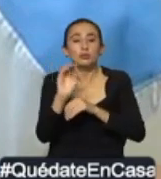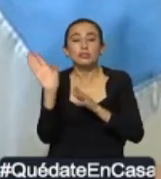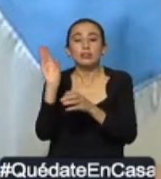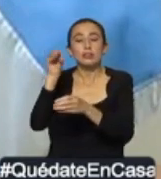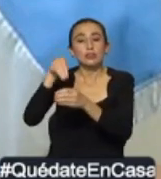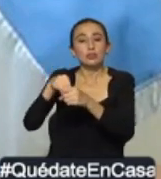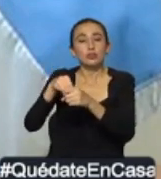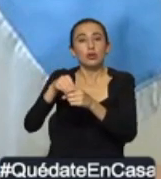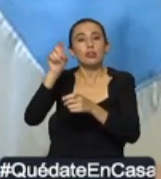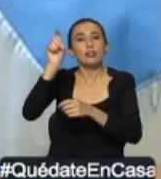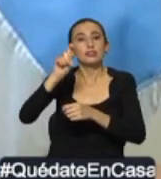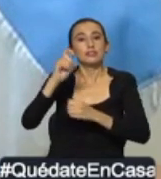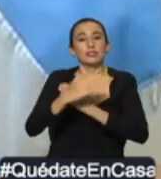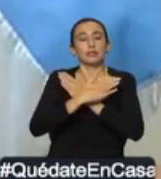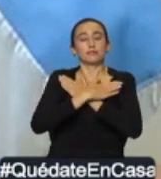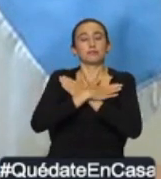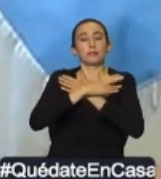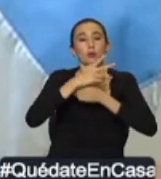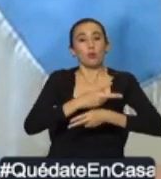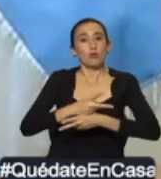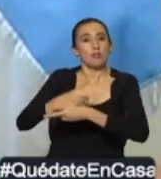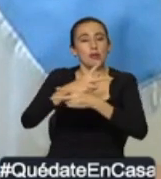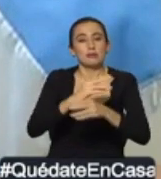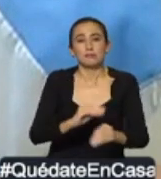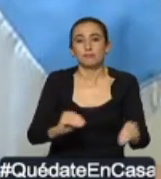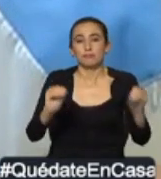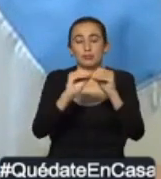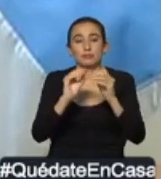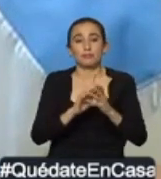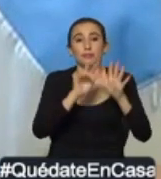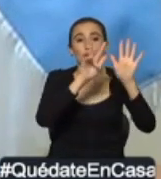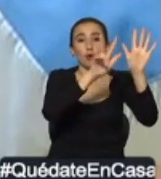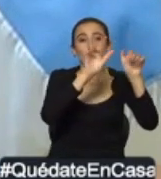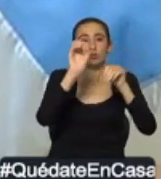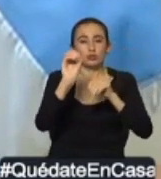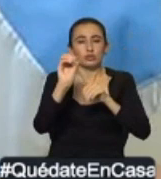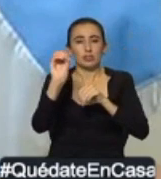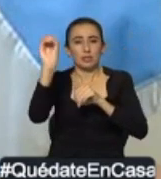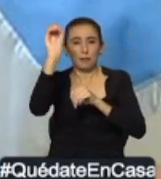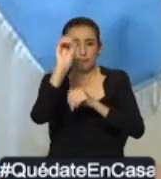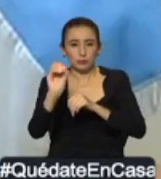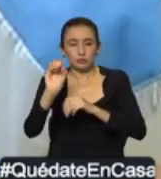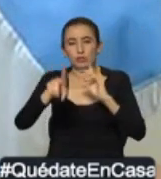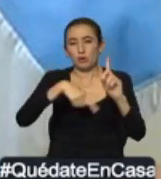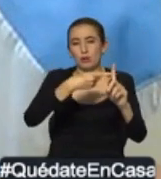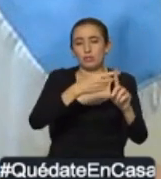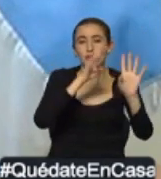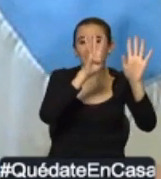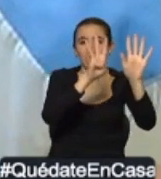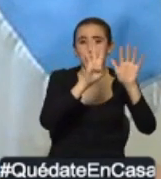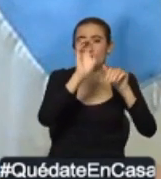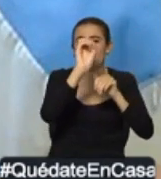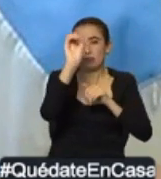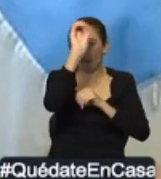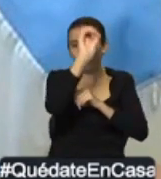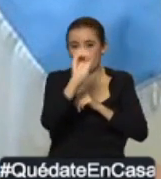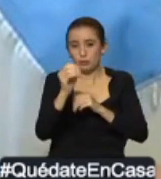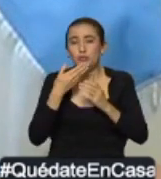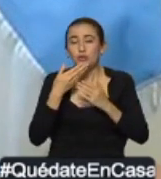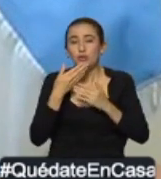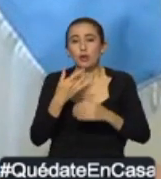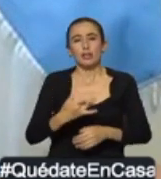crítico en casi el 80% yo diría del 80 al 90 por ciento de los casos son